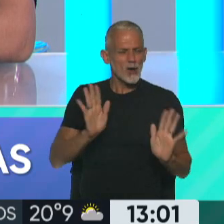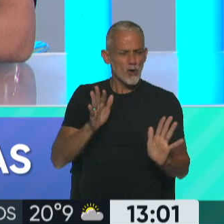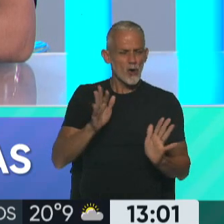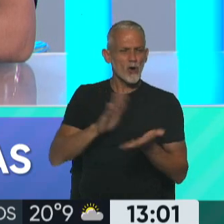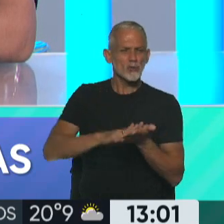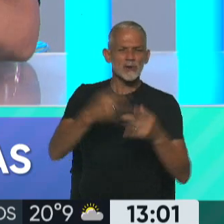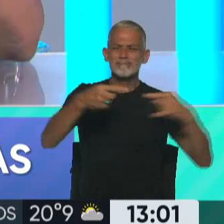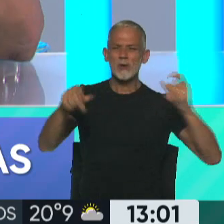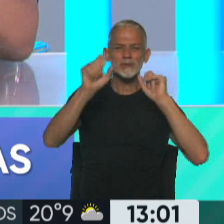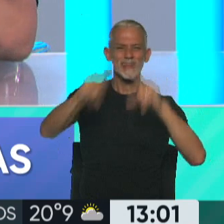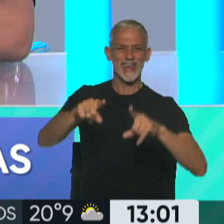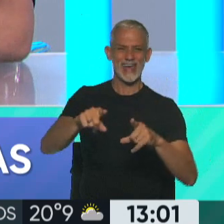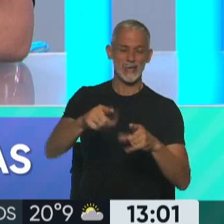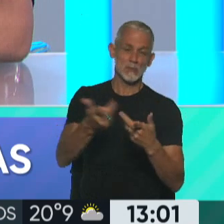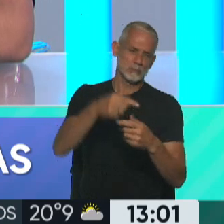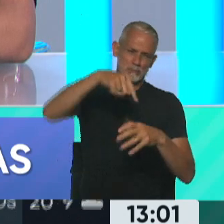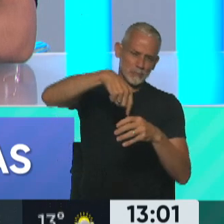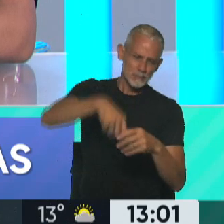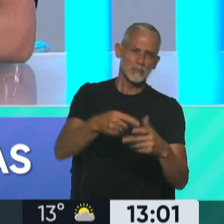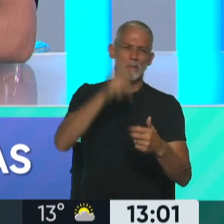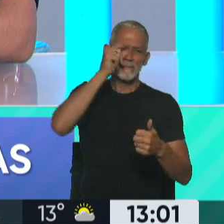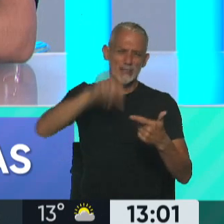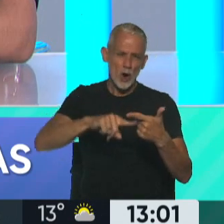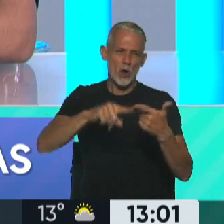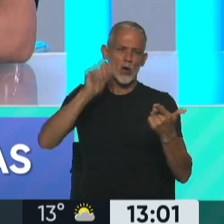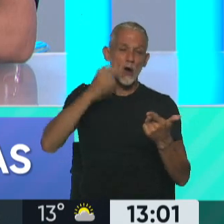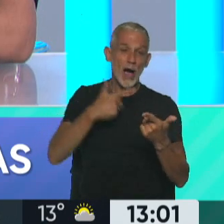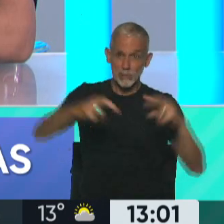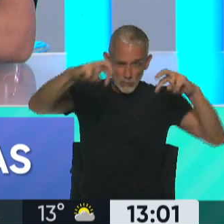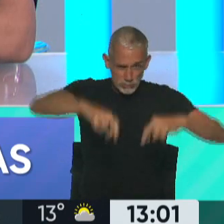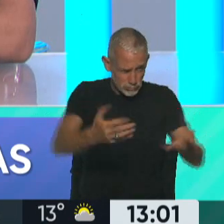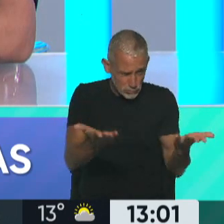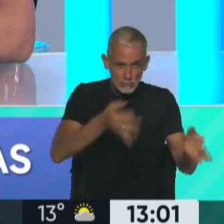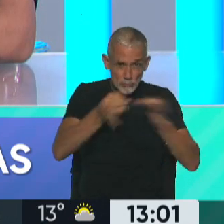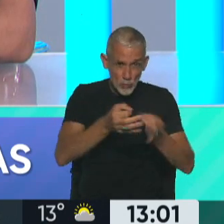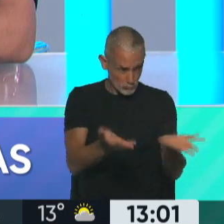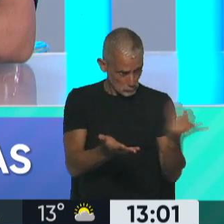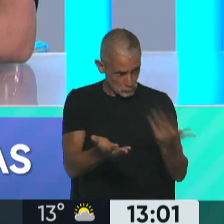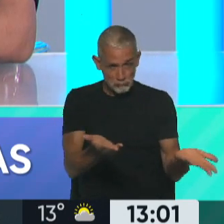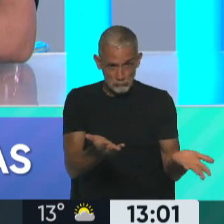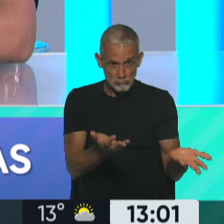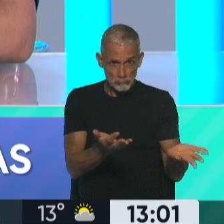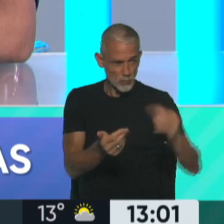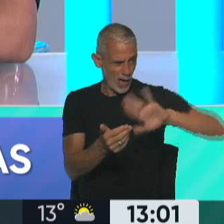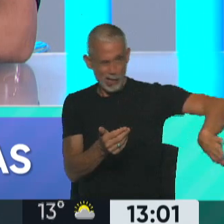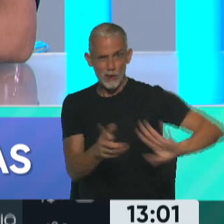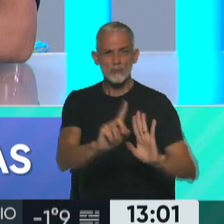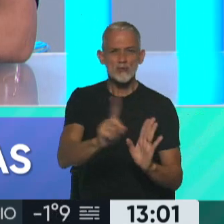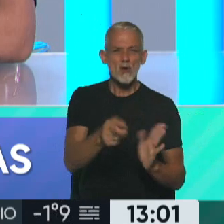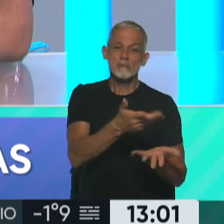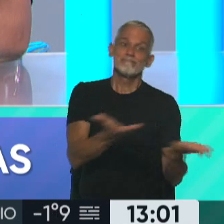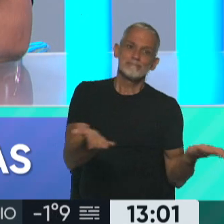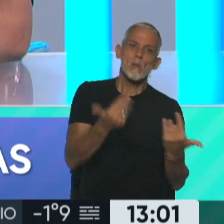los recursos naturales que están dentro de su jurisdicción, pero tienen que sentarse a dialogar con las comunidades que allí habitan, porque a ellos les